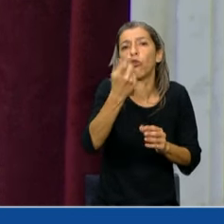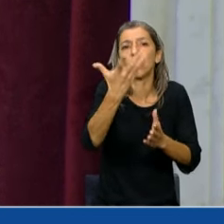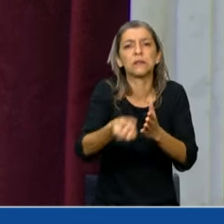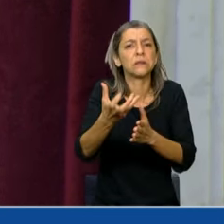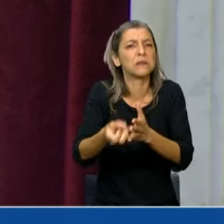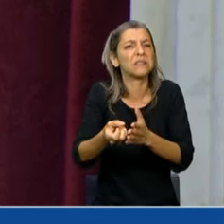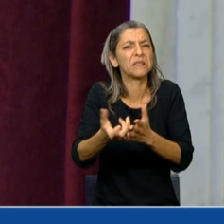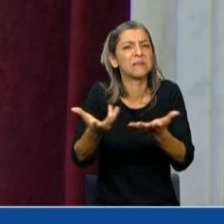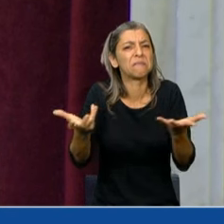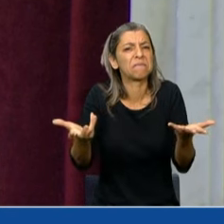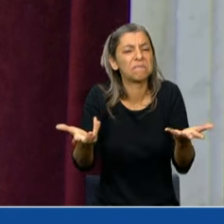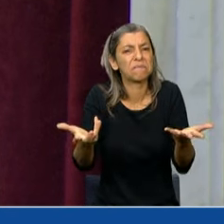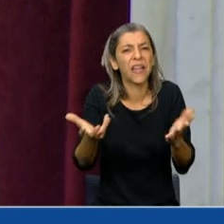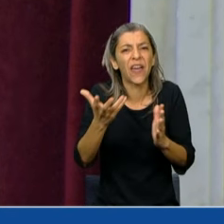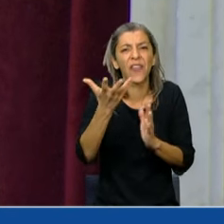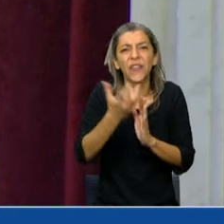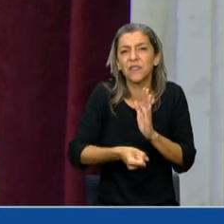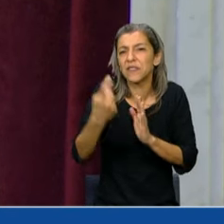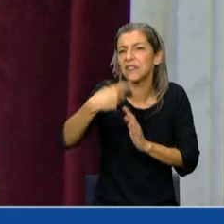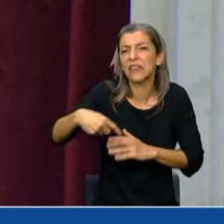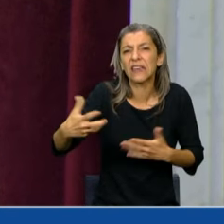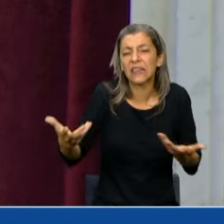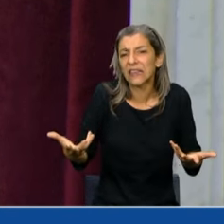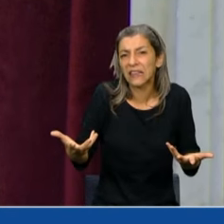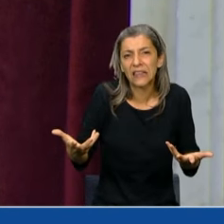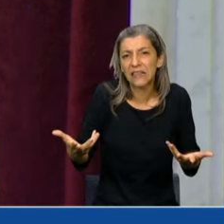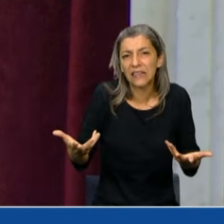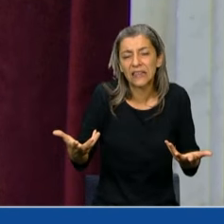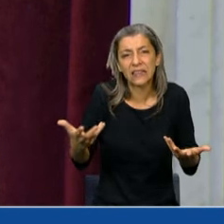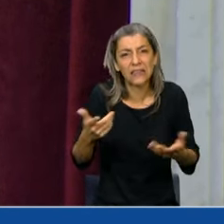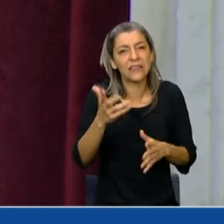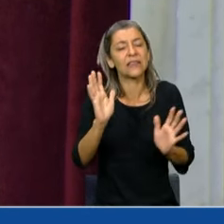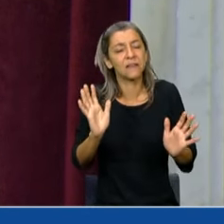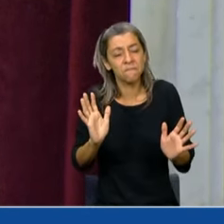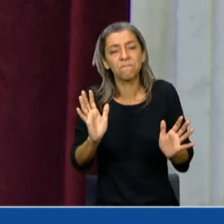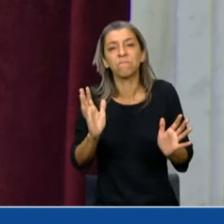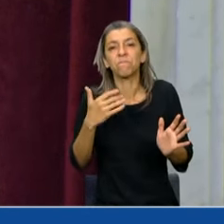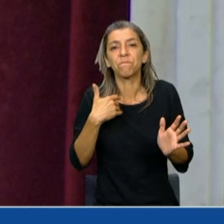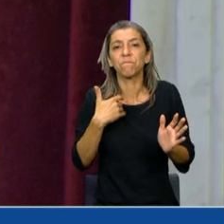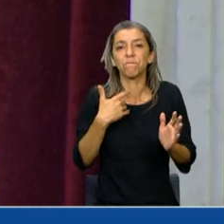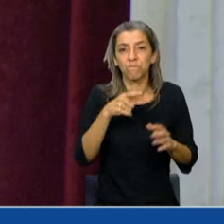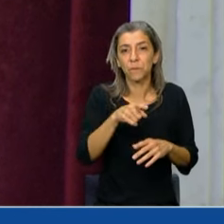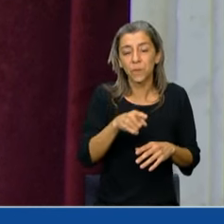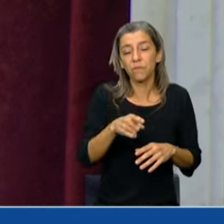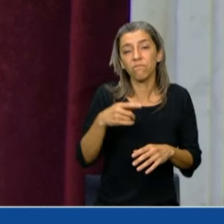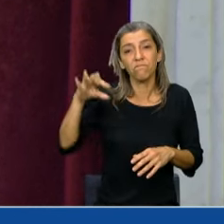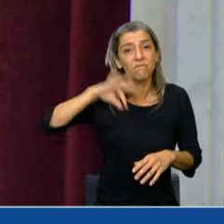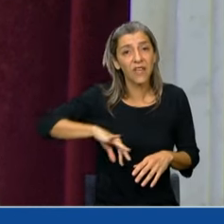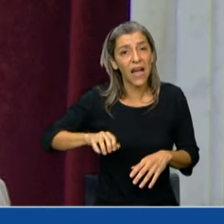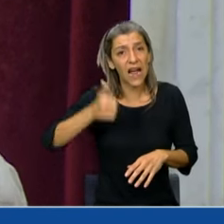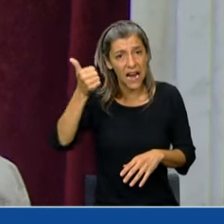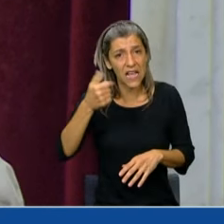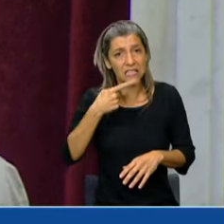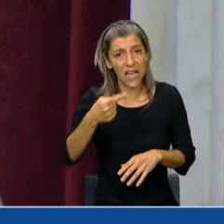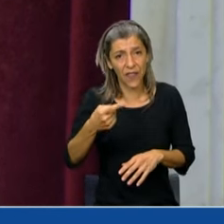omite saber que hay deducciones eh la locación de inmuebles pertenece a la primera categoría de ganancias hay